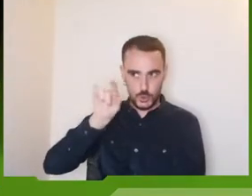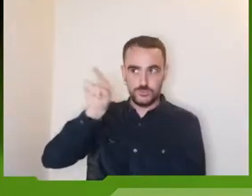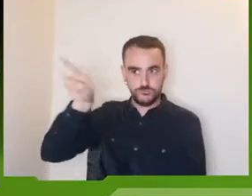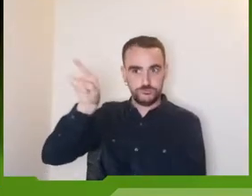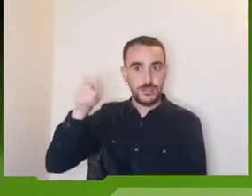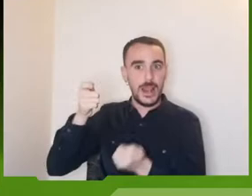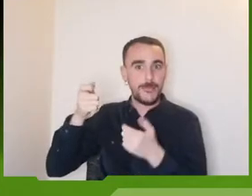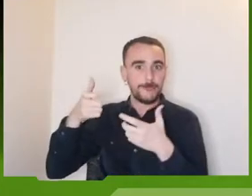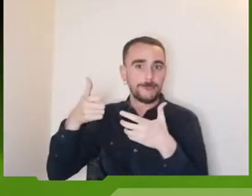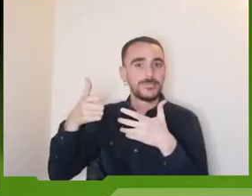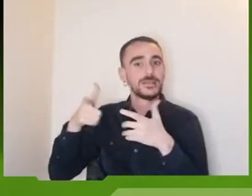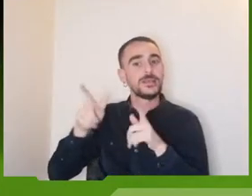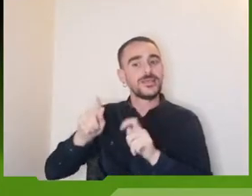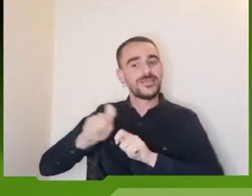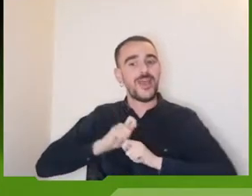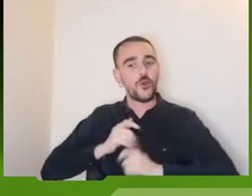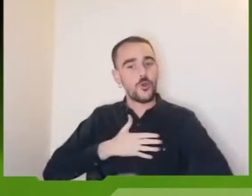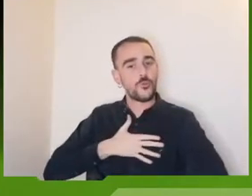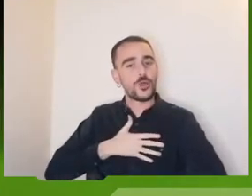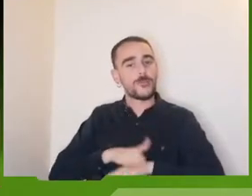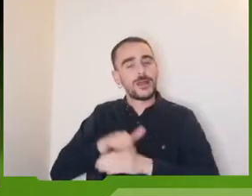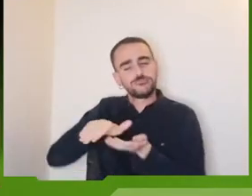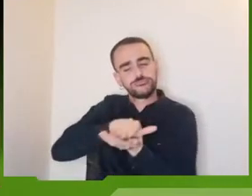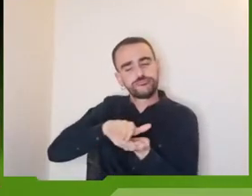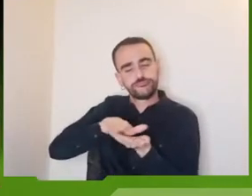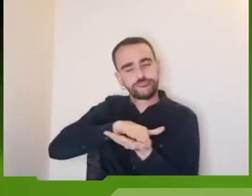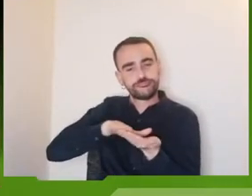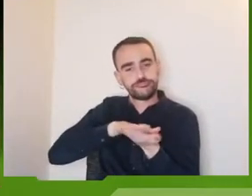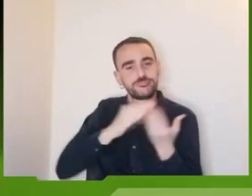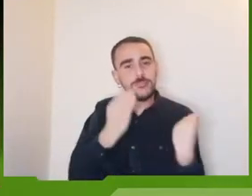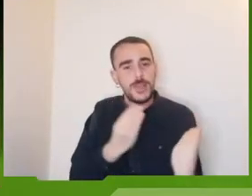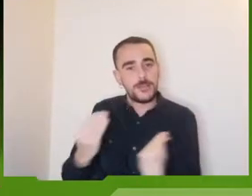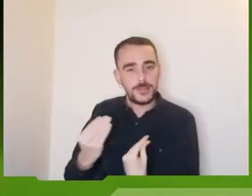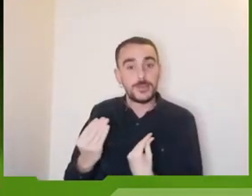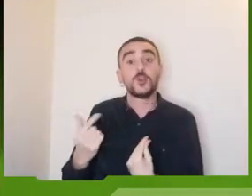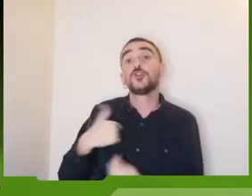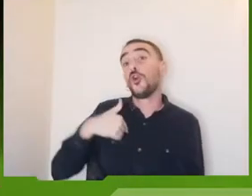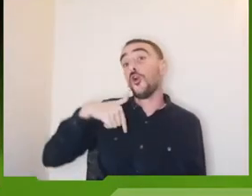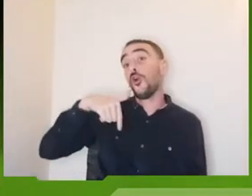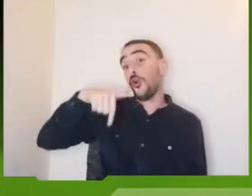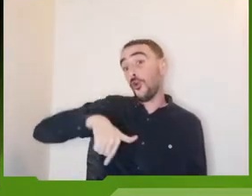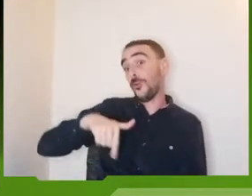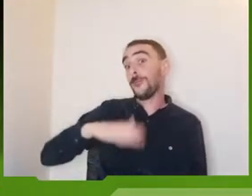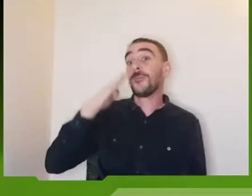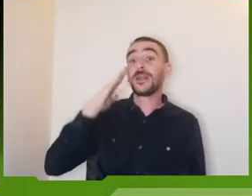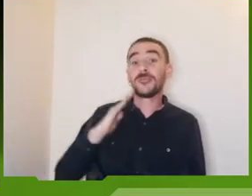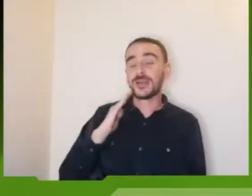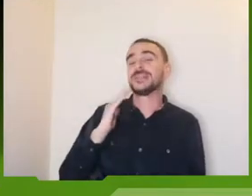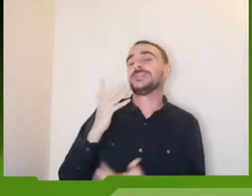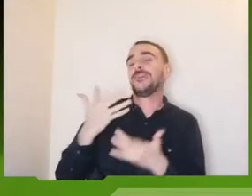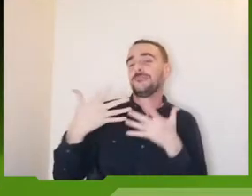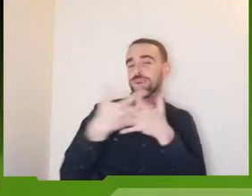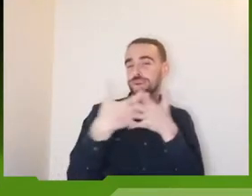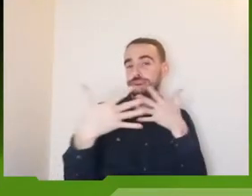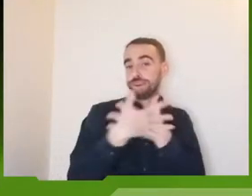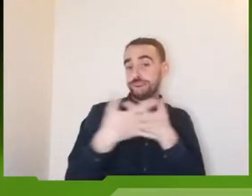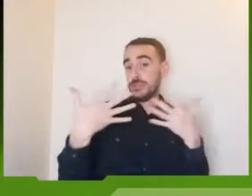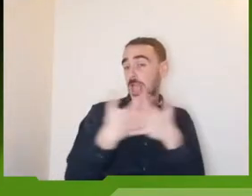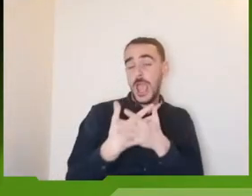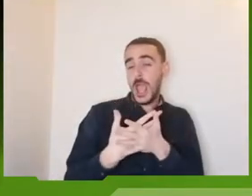Así que yo sí que he dejado reposar una masa que he hecho esta mañana exactamente como la que estoy haciendo